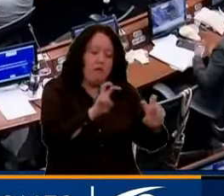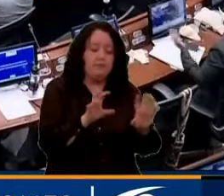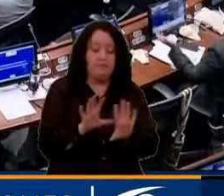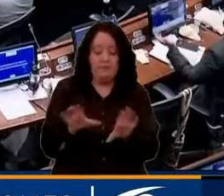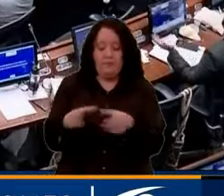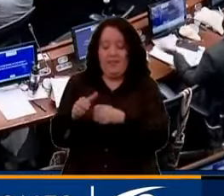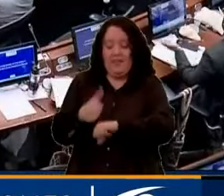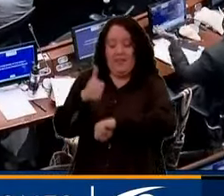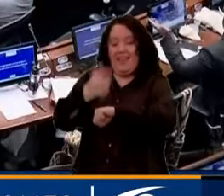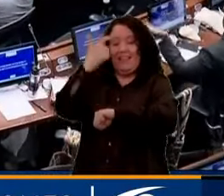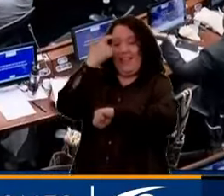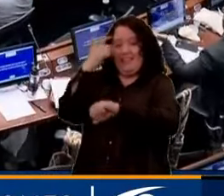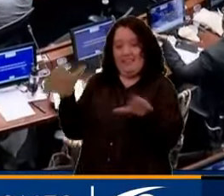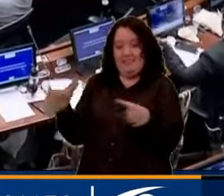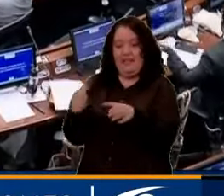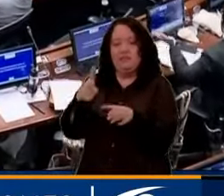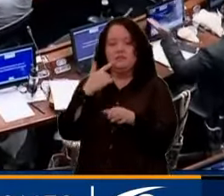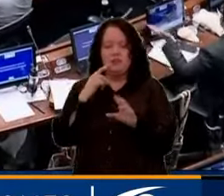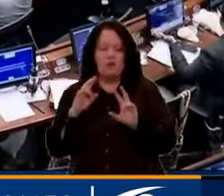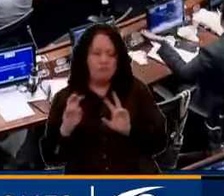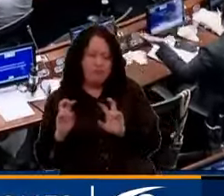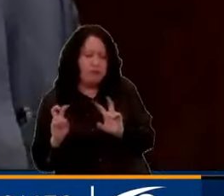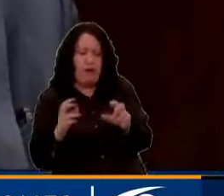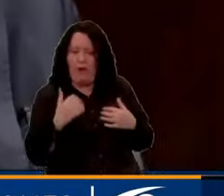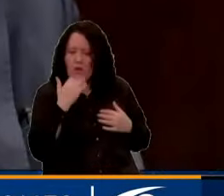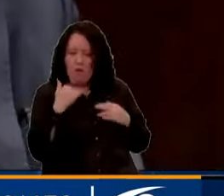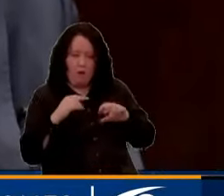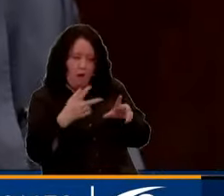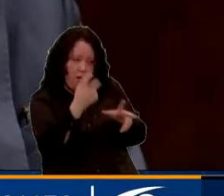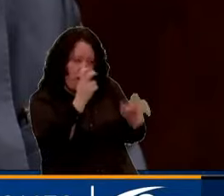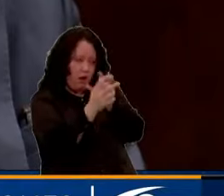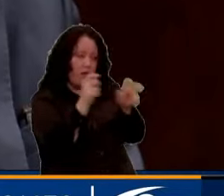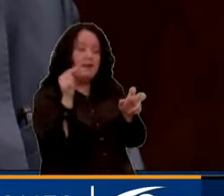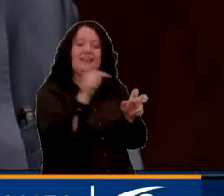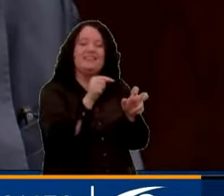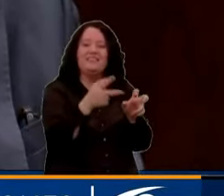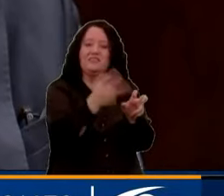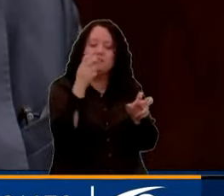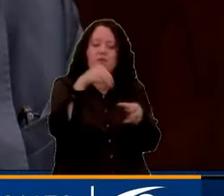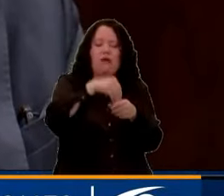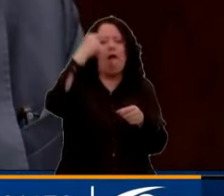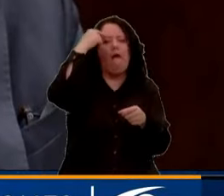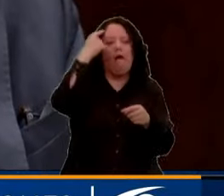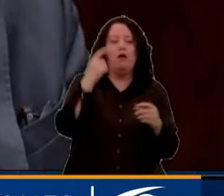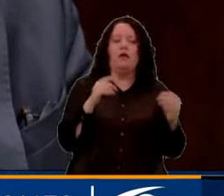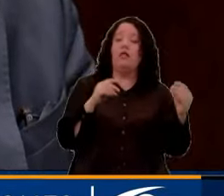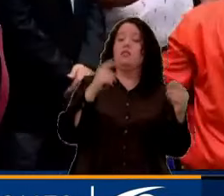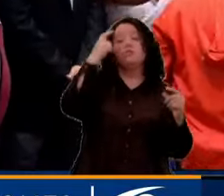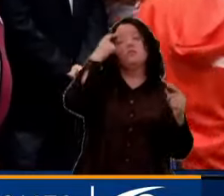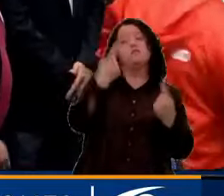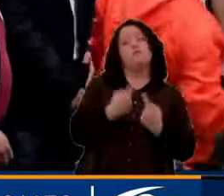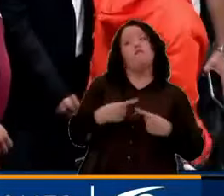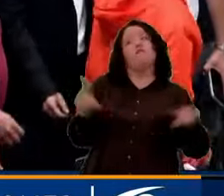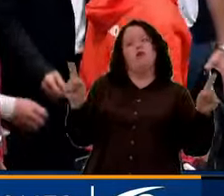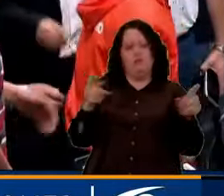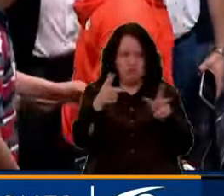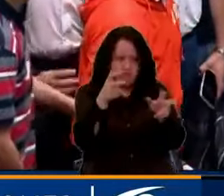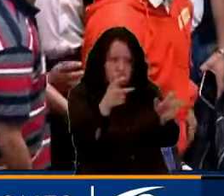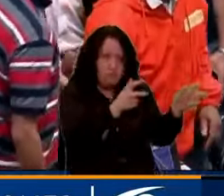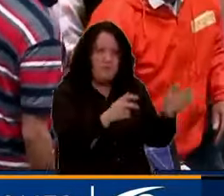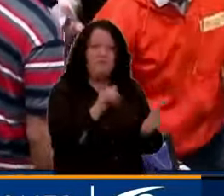ha utilizado cualquier tipo de mecanismo para interceptar a aquellos, según el senador, que piensan diferentes. El día de hoy hablamos nuevamente con